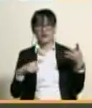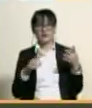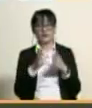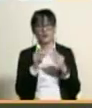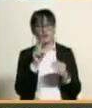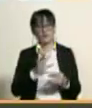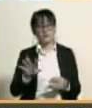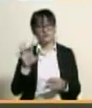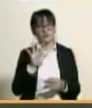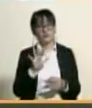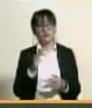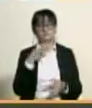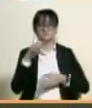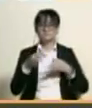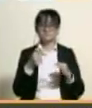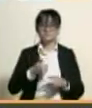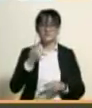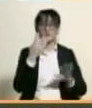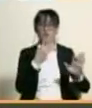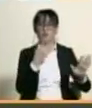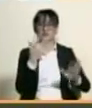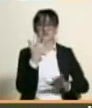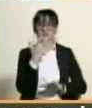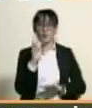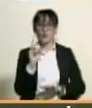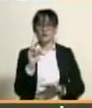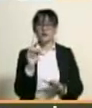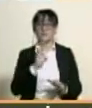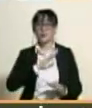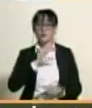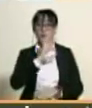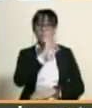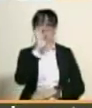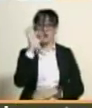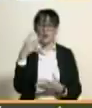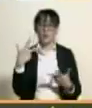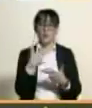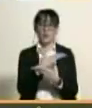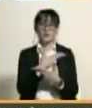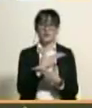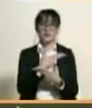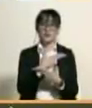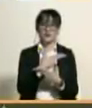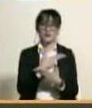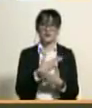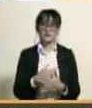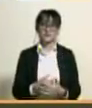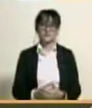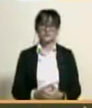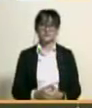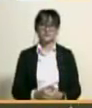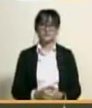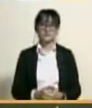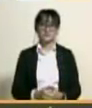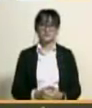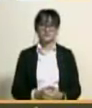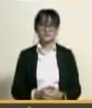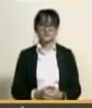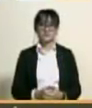país. Explicaba también que más de 900 de estas cuentas han sido bloqueadas en el Banco Banesco. De igual